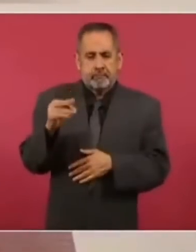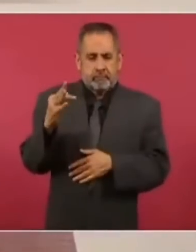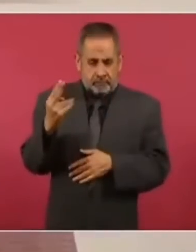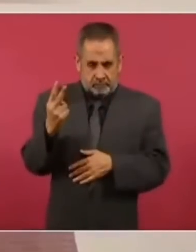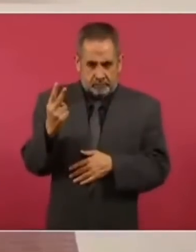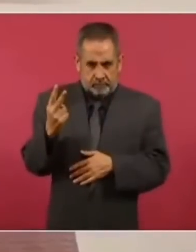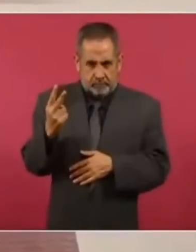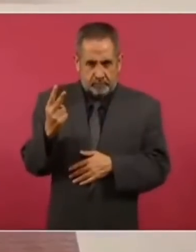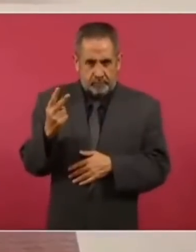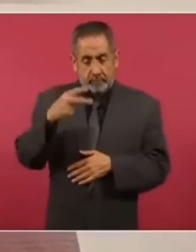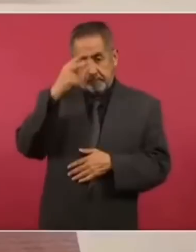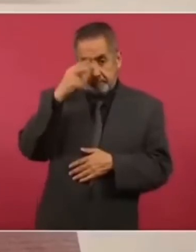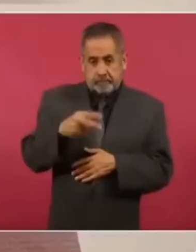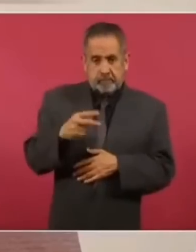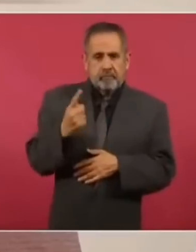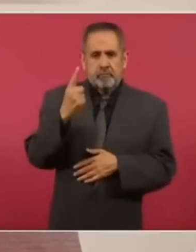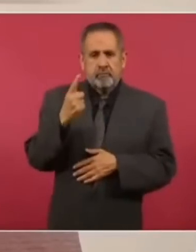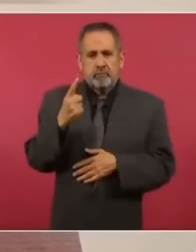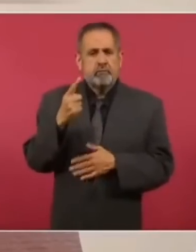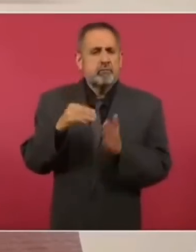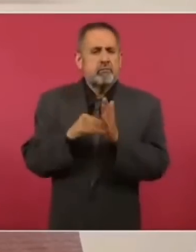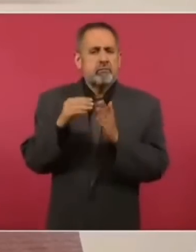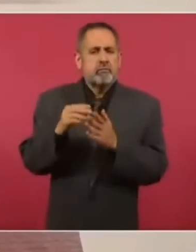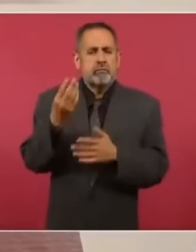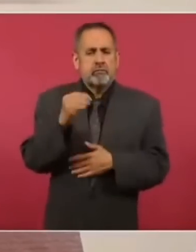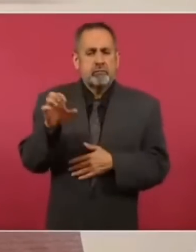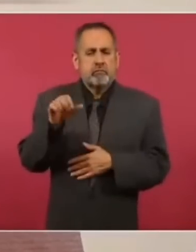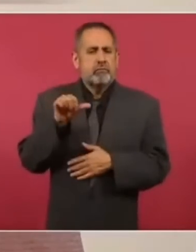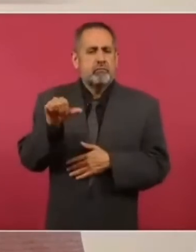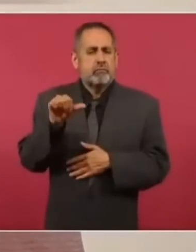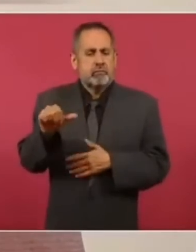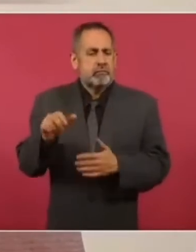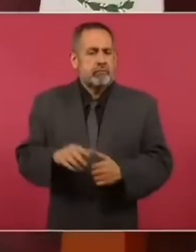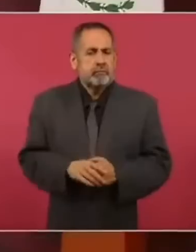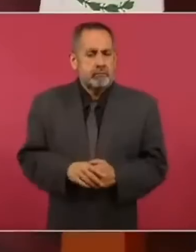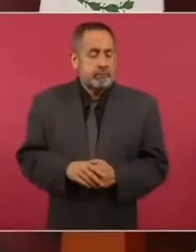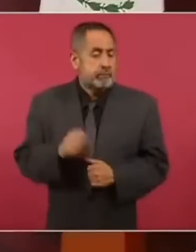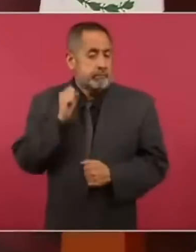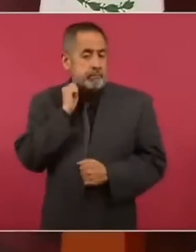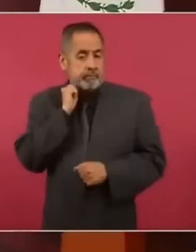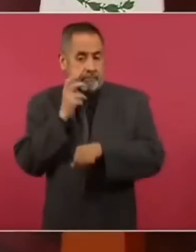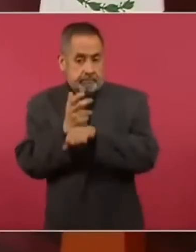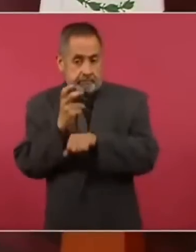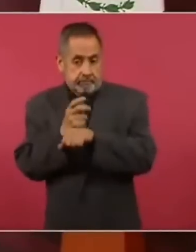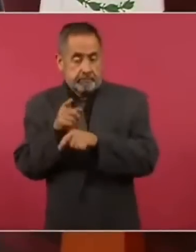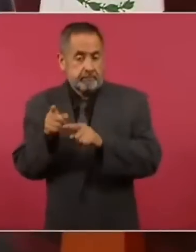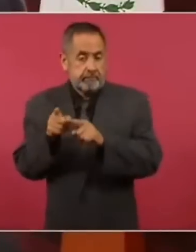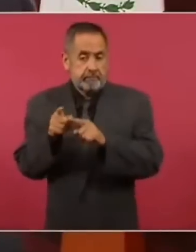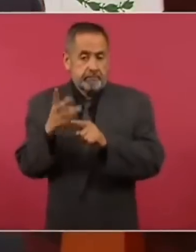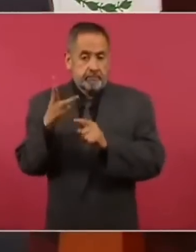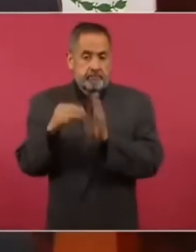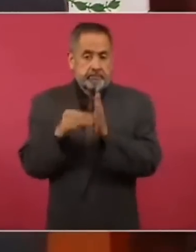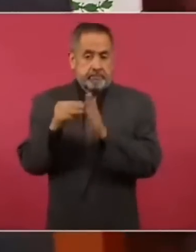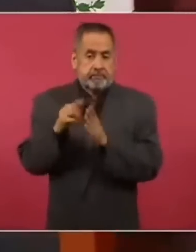3.142.000. En México, 1.916.000. Un senador en Estados Unidos,